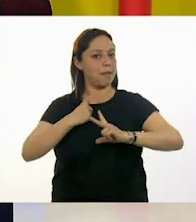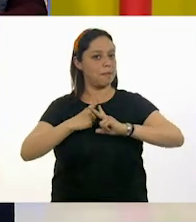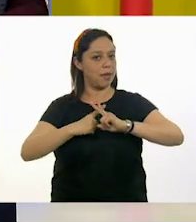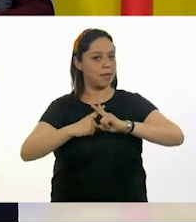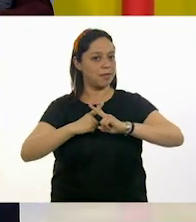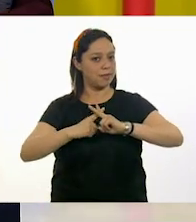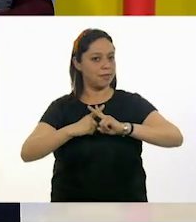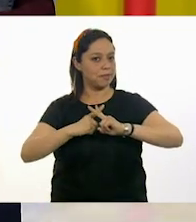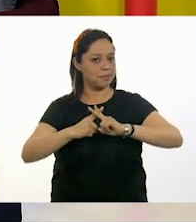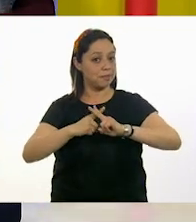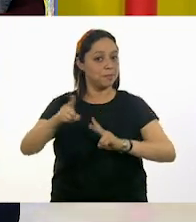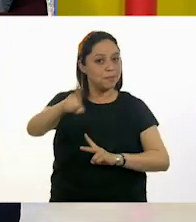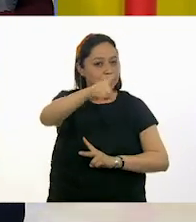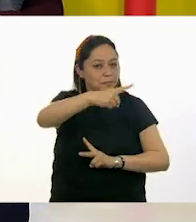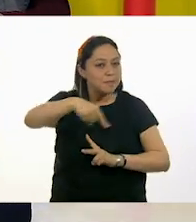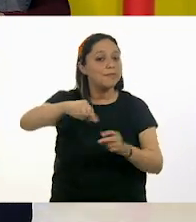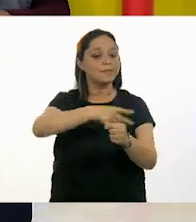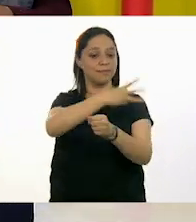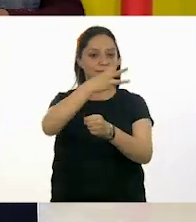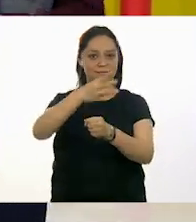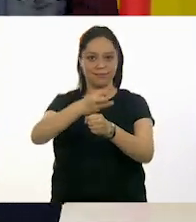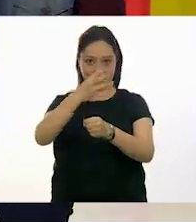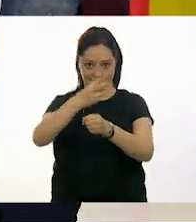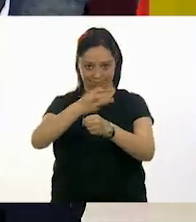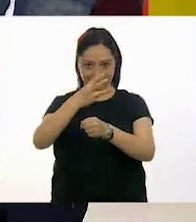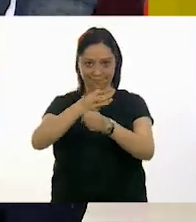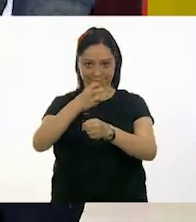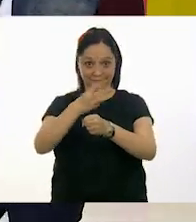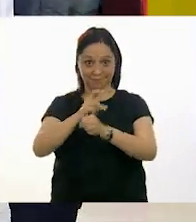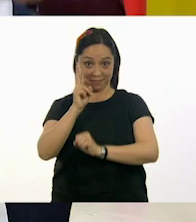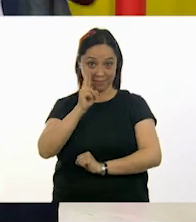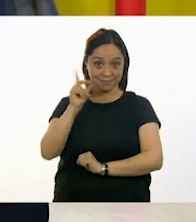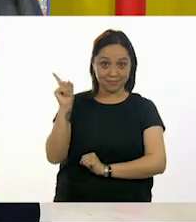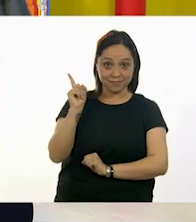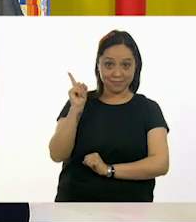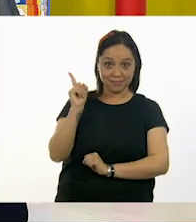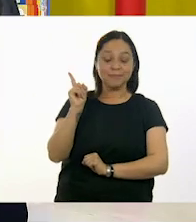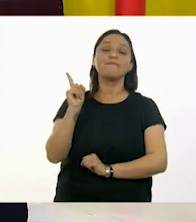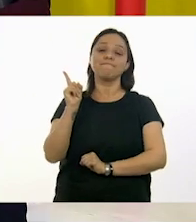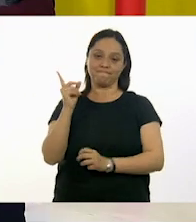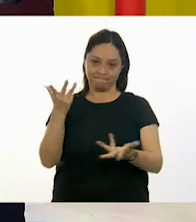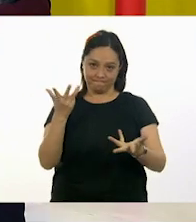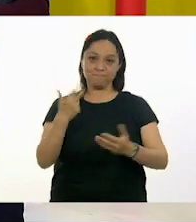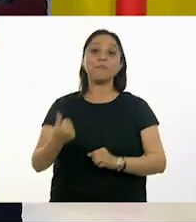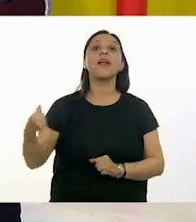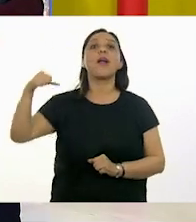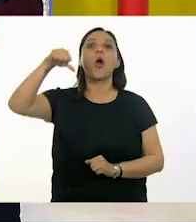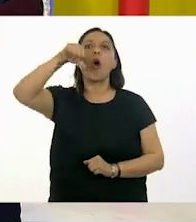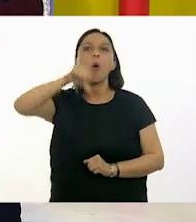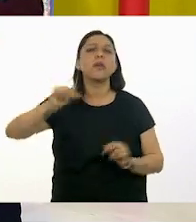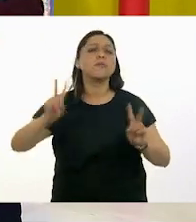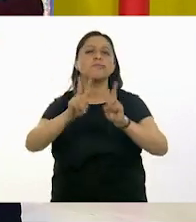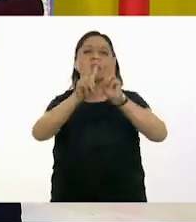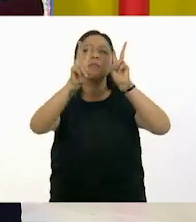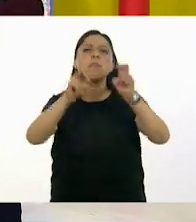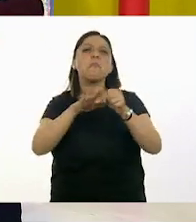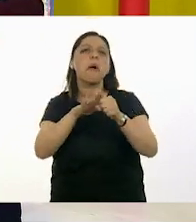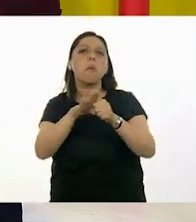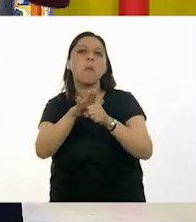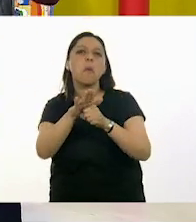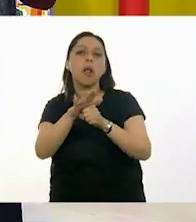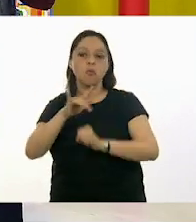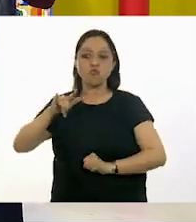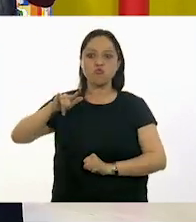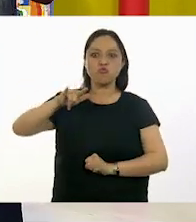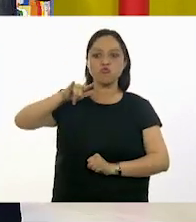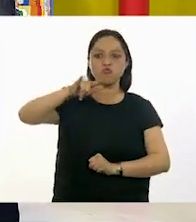matemáticas para el tercer grado de primaria. ¿Ya vieron? Y hoy vamos a ver el control de vuelo.